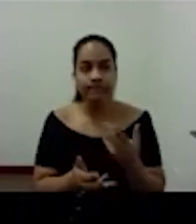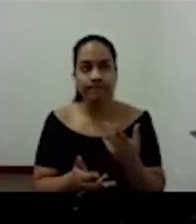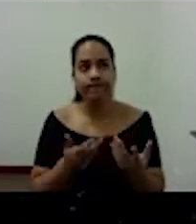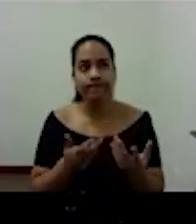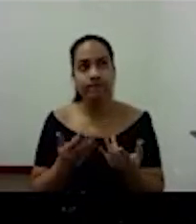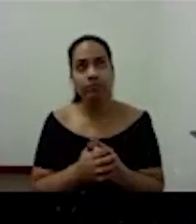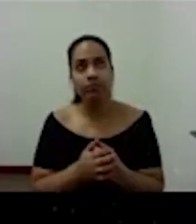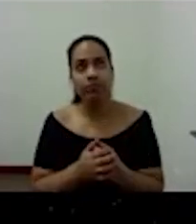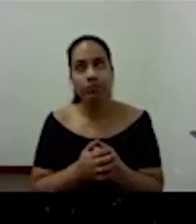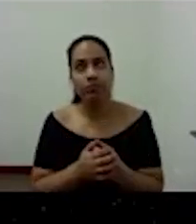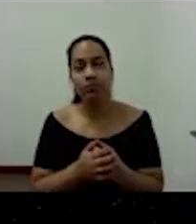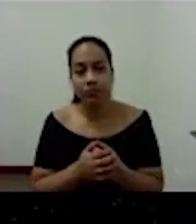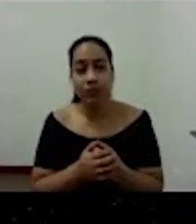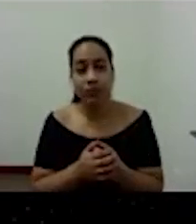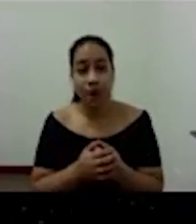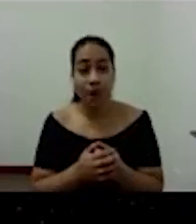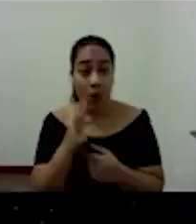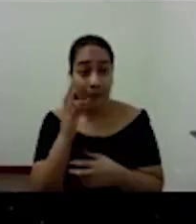Y Duchamp